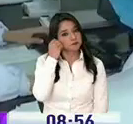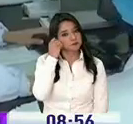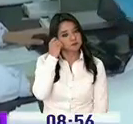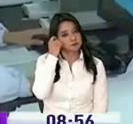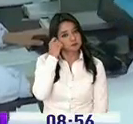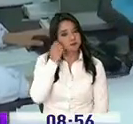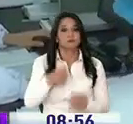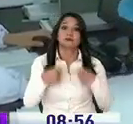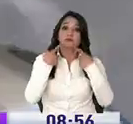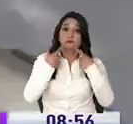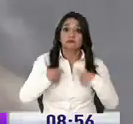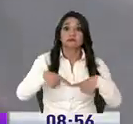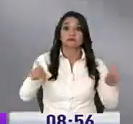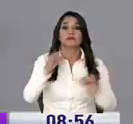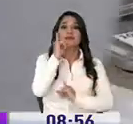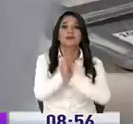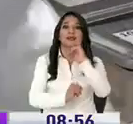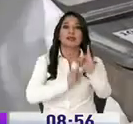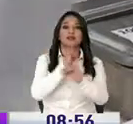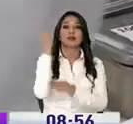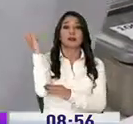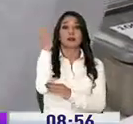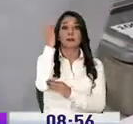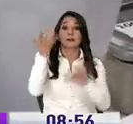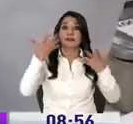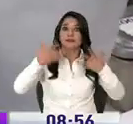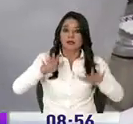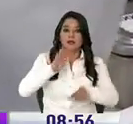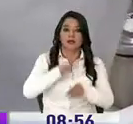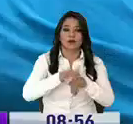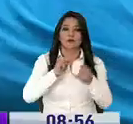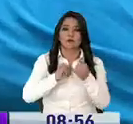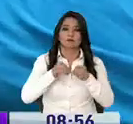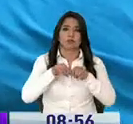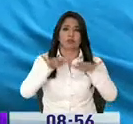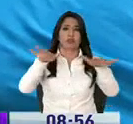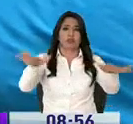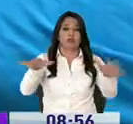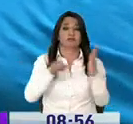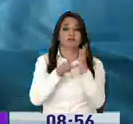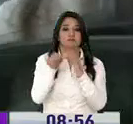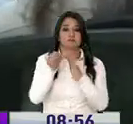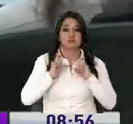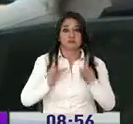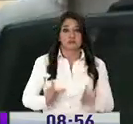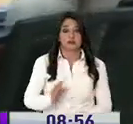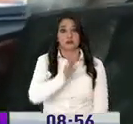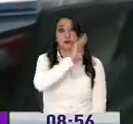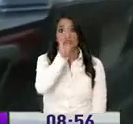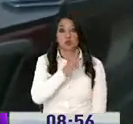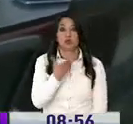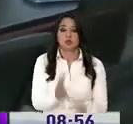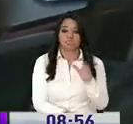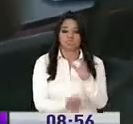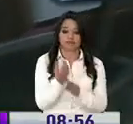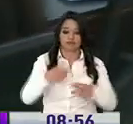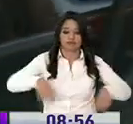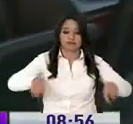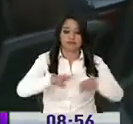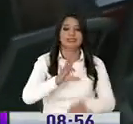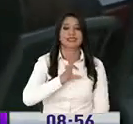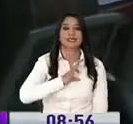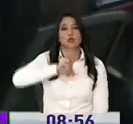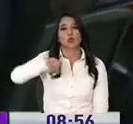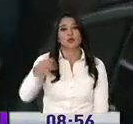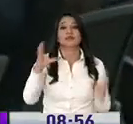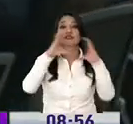conocerse la declaratoria de emergencia internacional por el brote epidémico, el Ministerio de Salud activó la mesa técnica la noche de este jueves